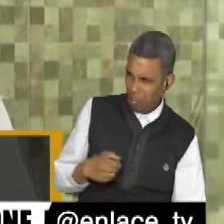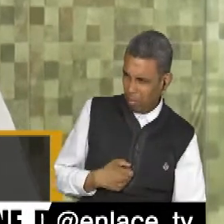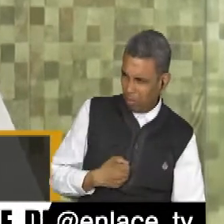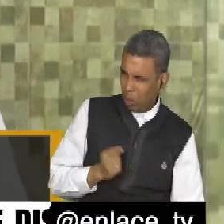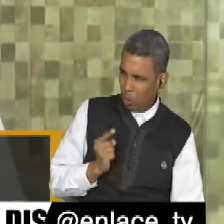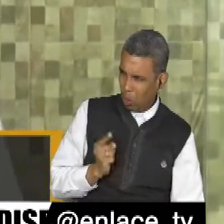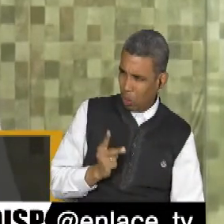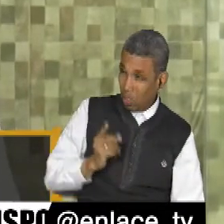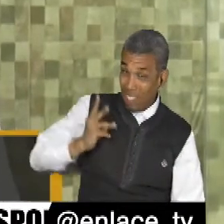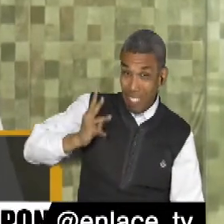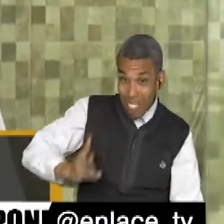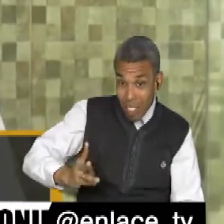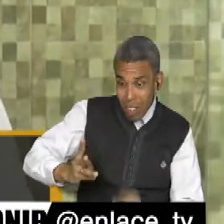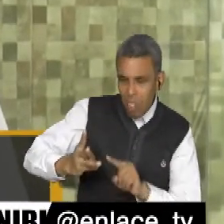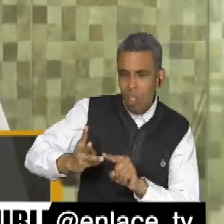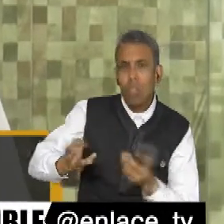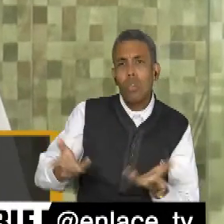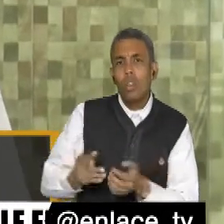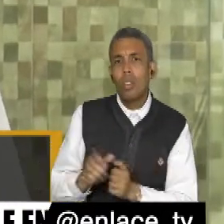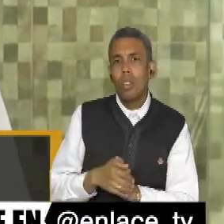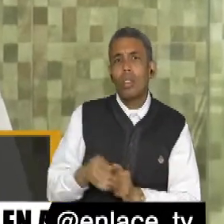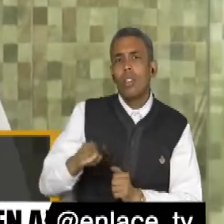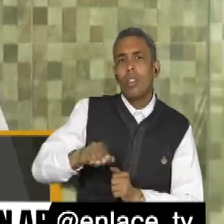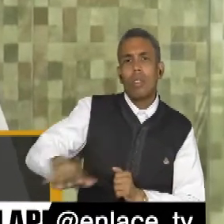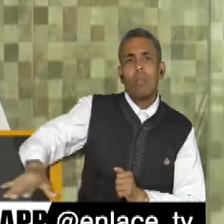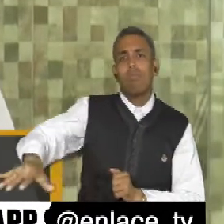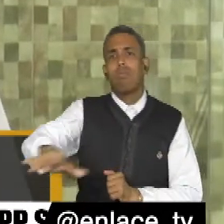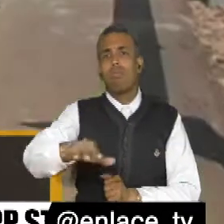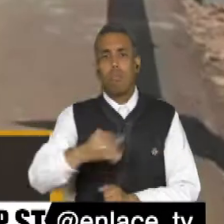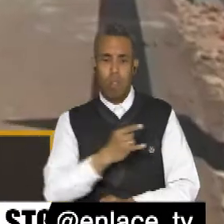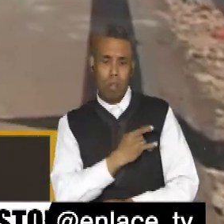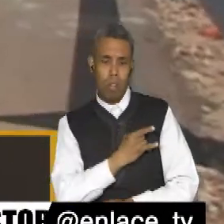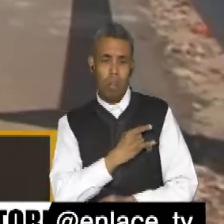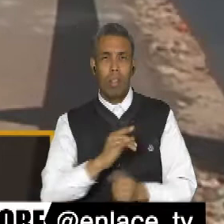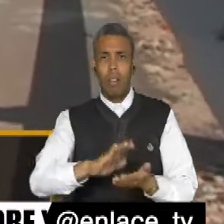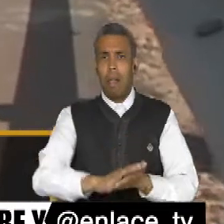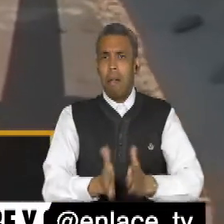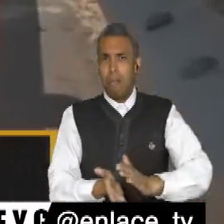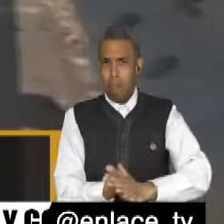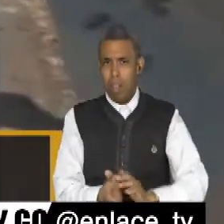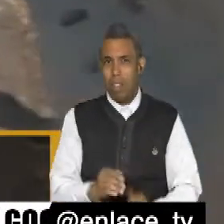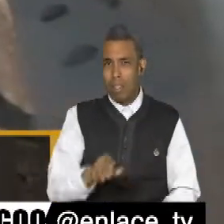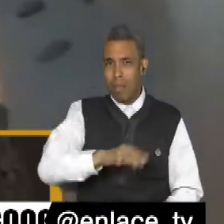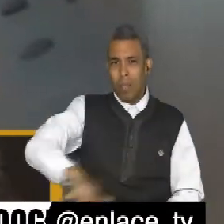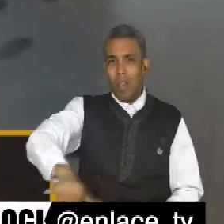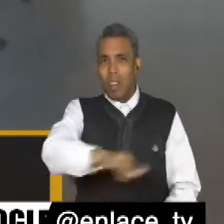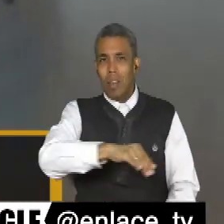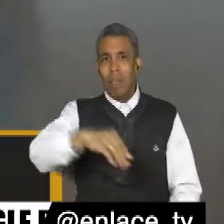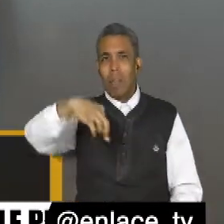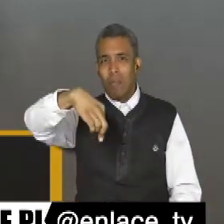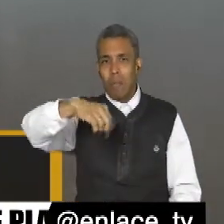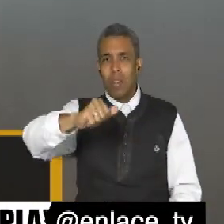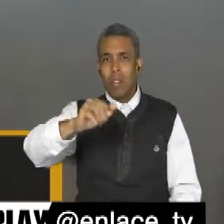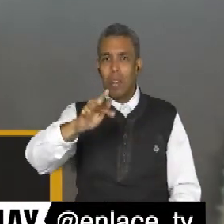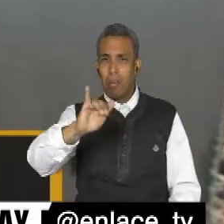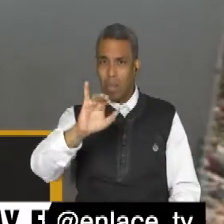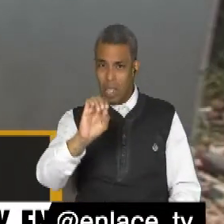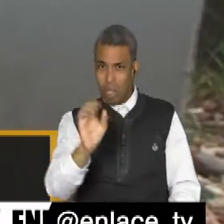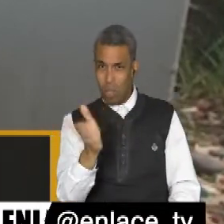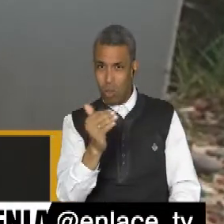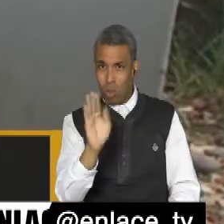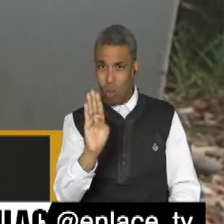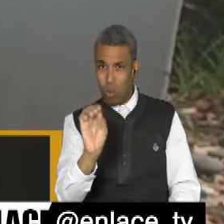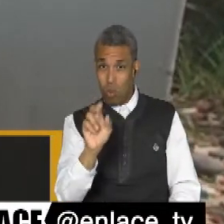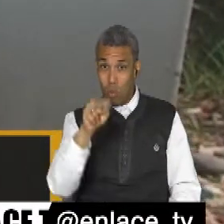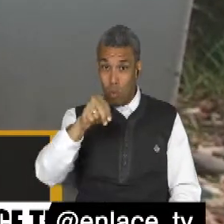sería, su ubicación sería a 4 kilómetros de la Universidad de La Paz, más exactamente en Patio Bonito. Inmediatamente muy